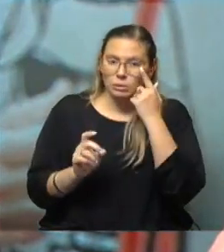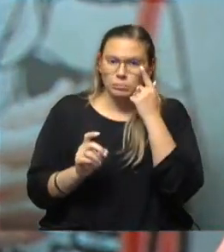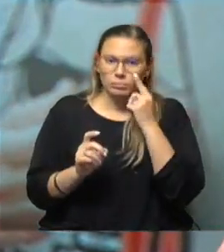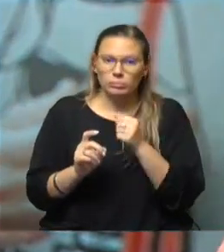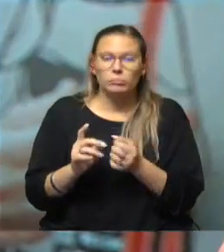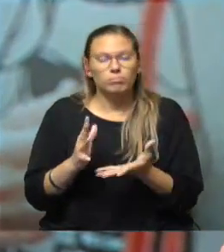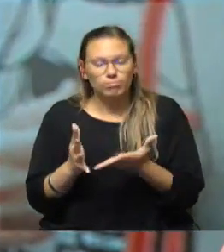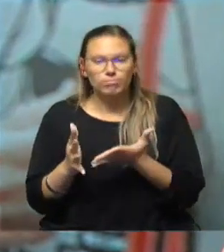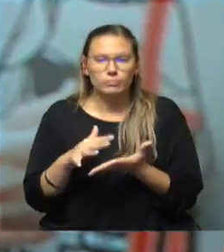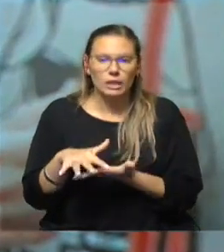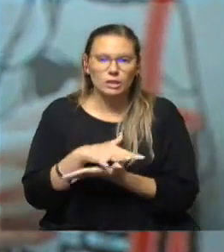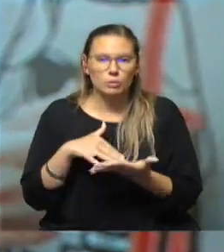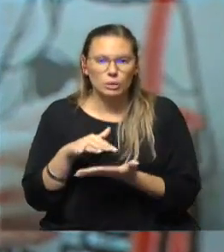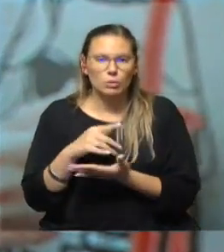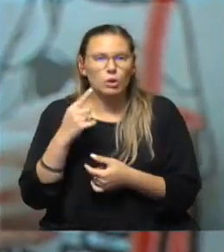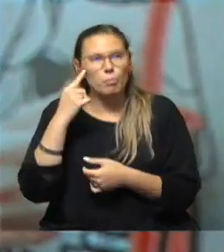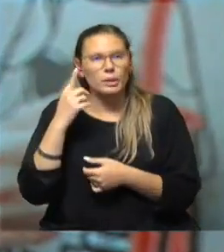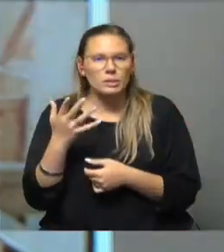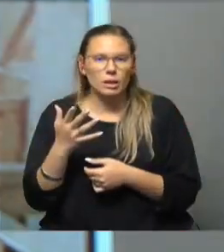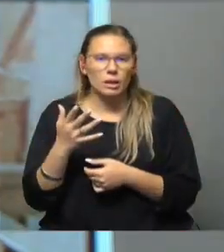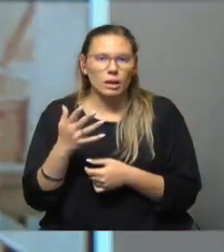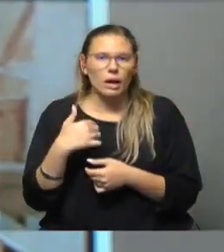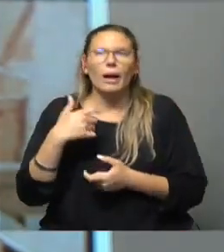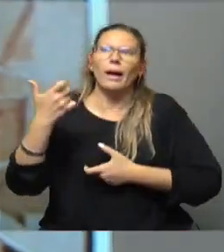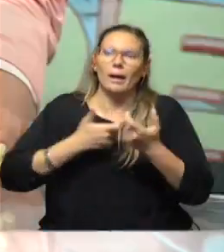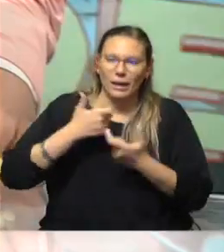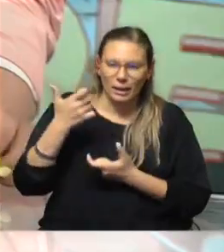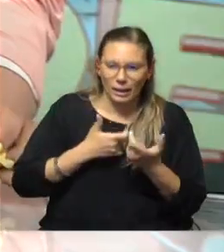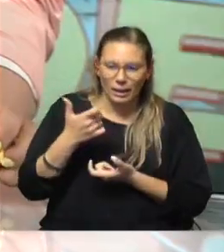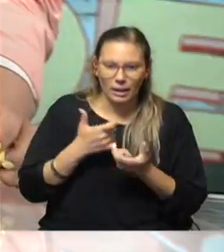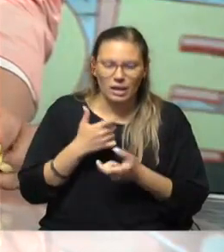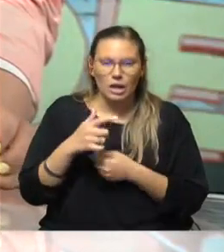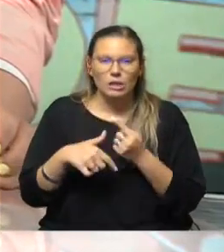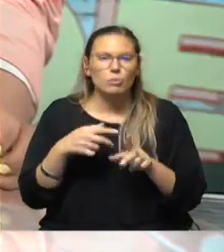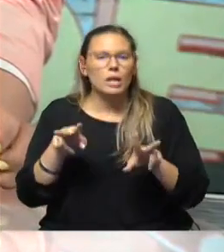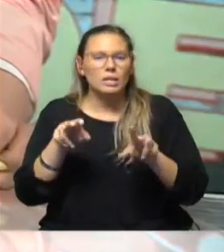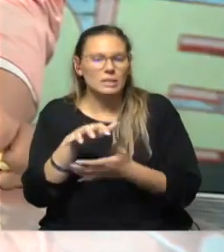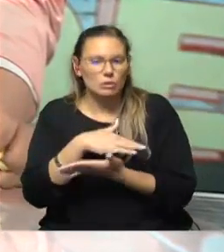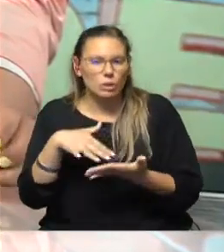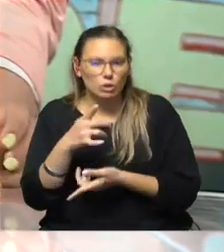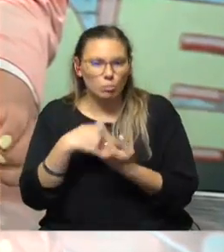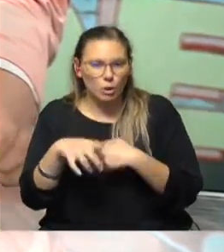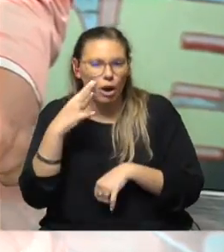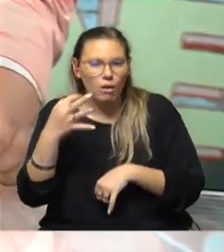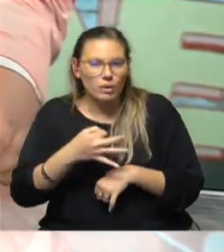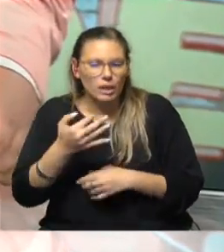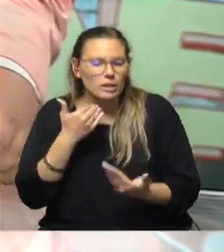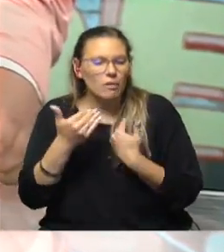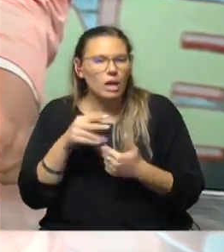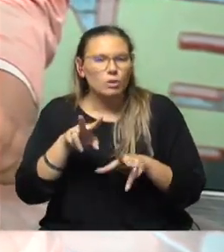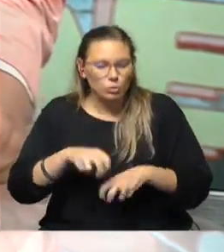como una cosa que se desdobla. Uno puede creer a veces que uno se está riendo de un tema, pero en verdad lo está abordando de repente